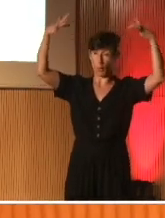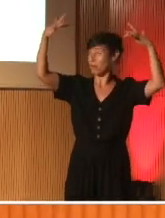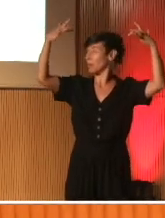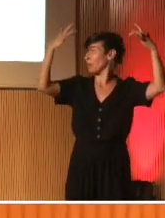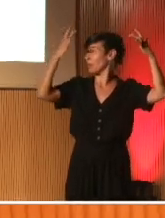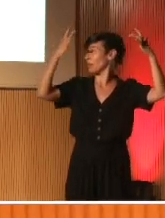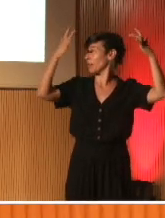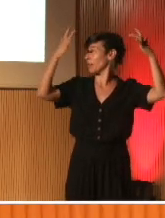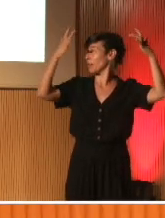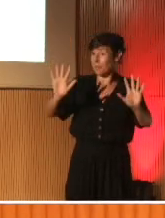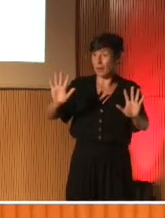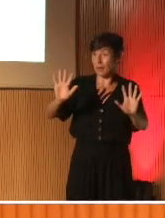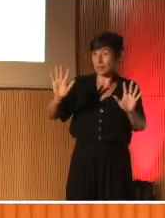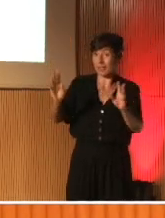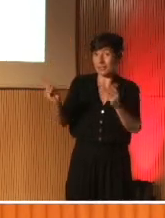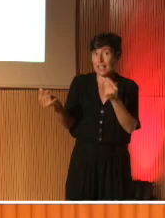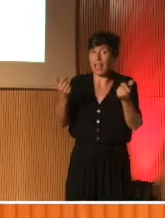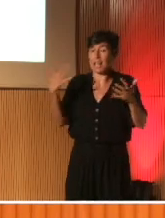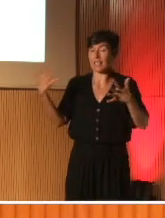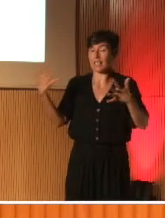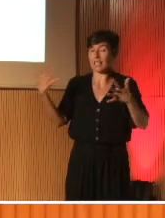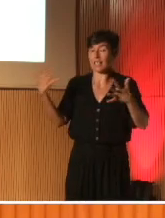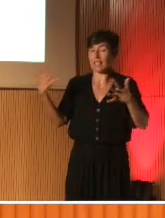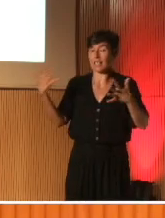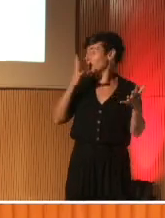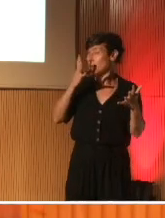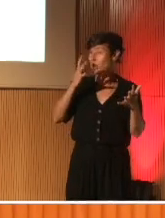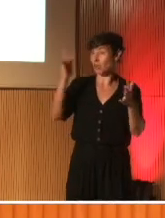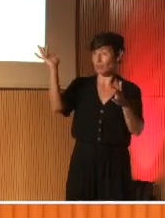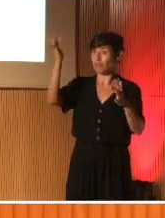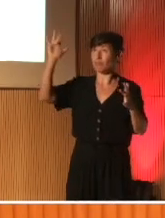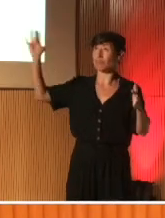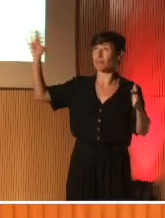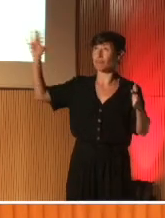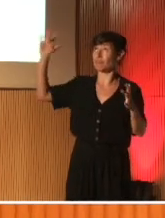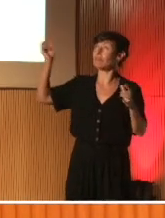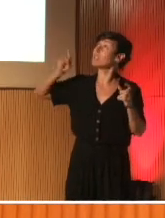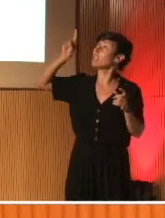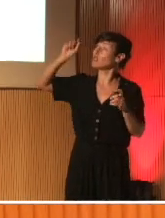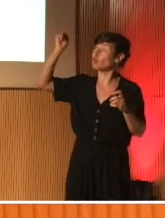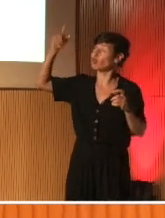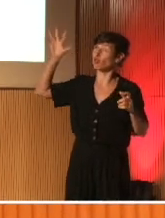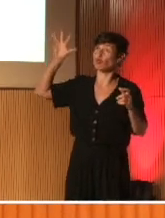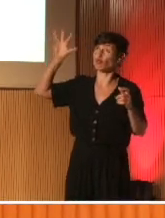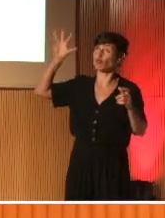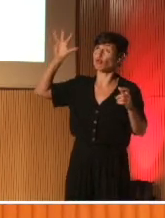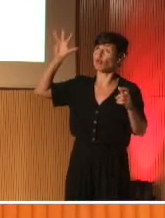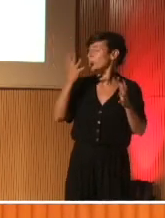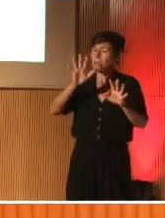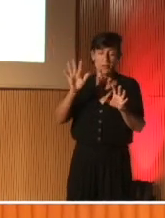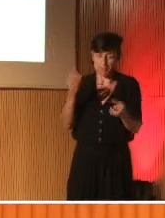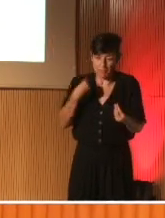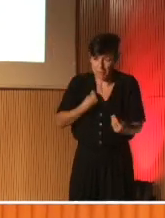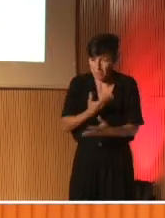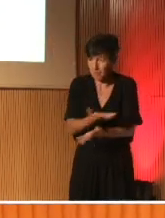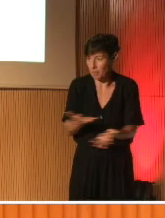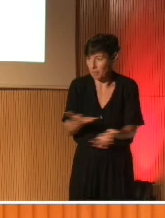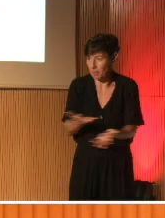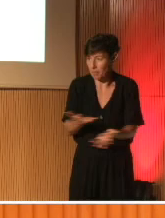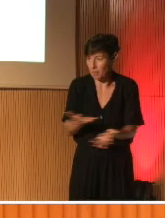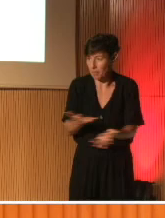excitados por un as de electrones pues están excitados por la radiación ultravioleta que les llega del sol pero el el principio es el mismo